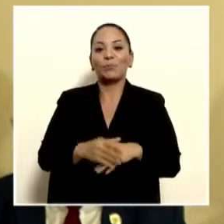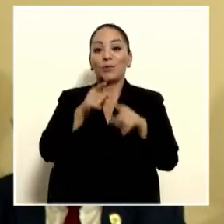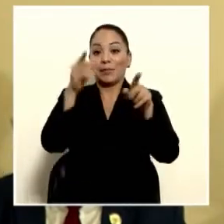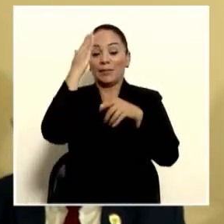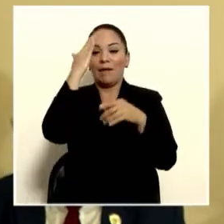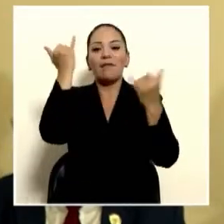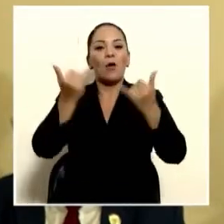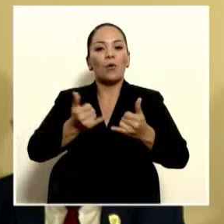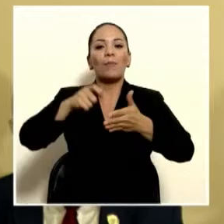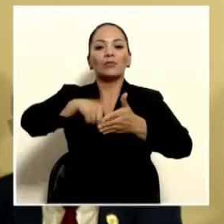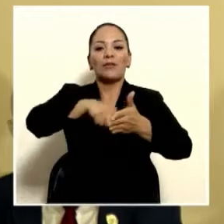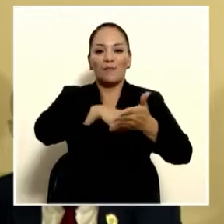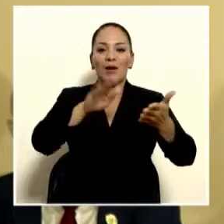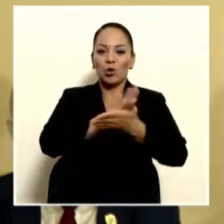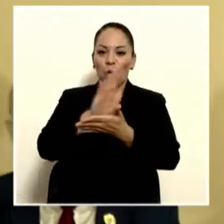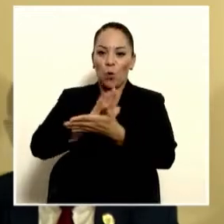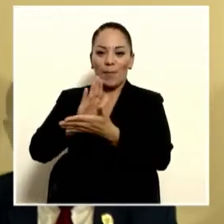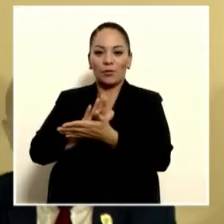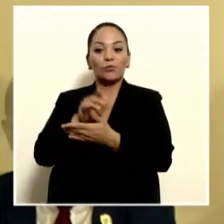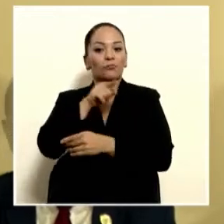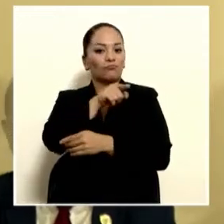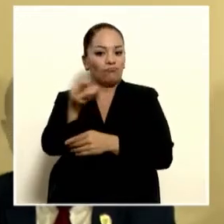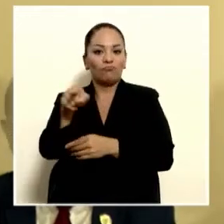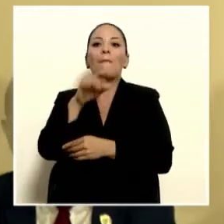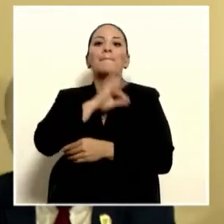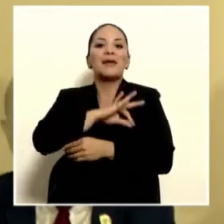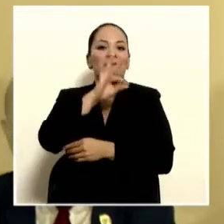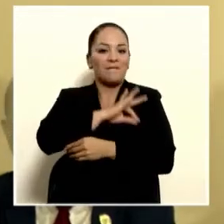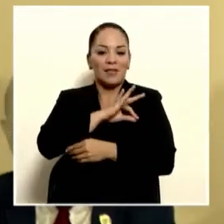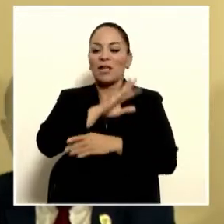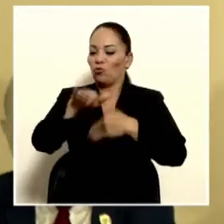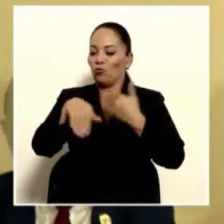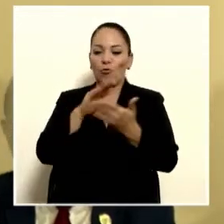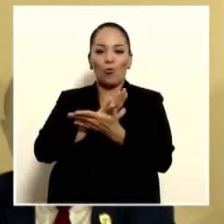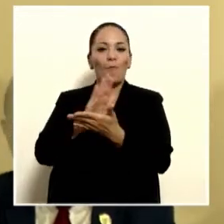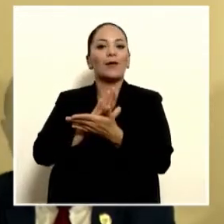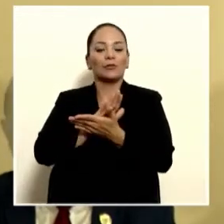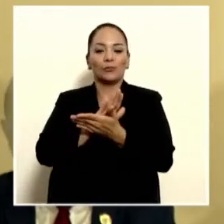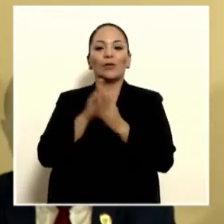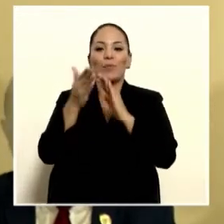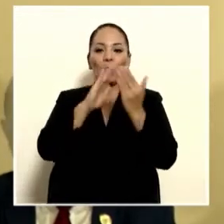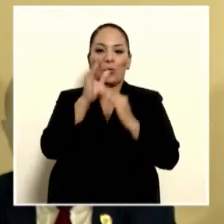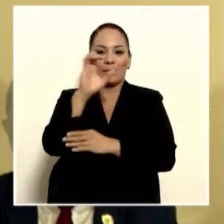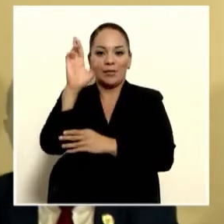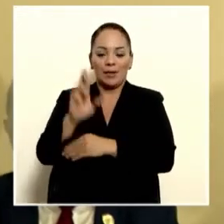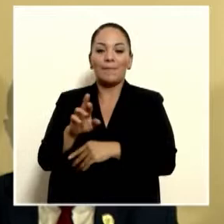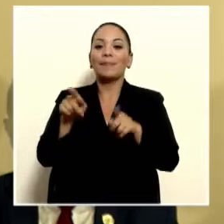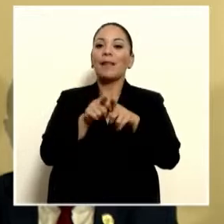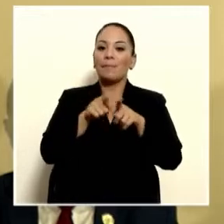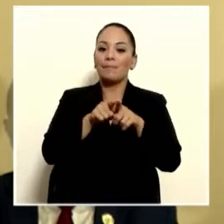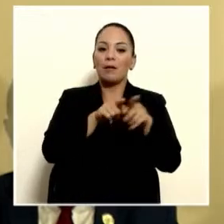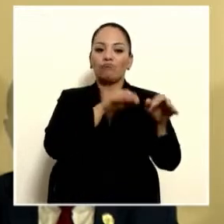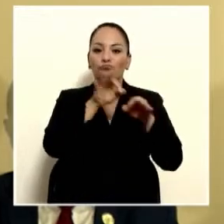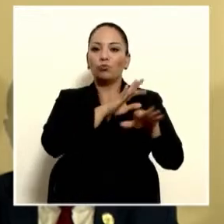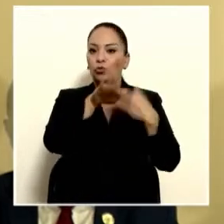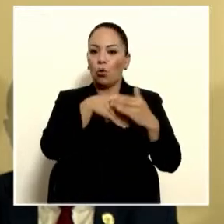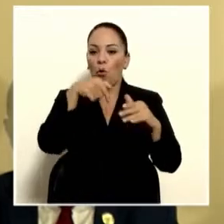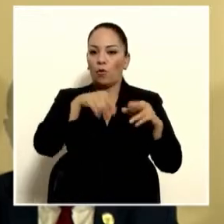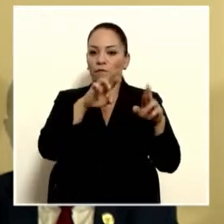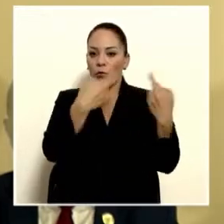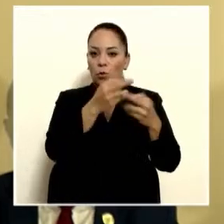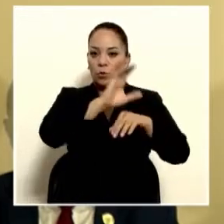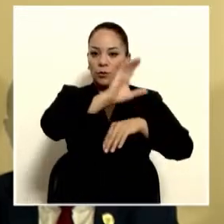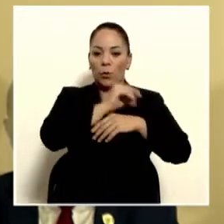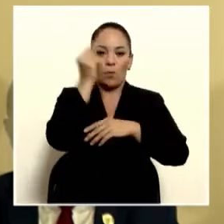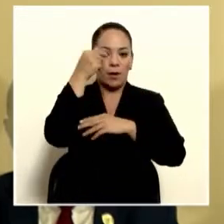a firmar cosas que beneficien al pueblo de Costa Rica. Voy a dar mis declaraciones sobre el Consejo de Gobierno y